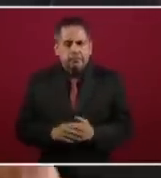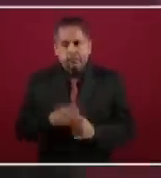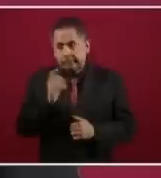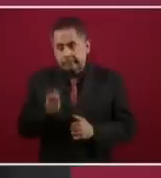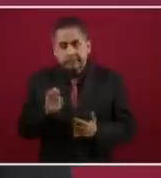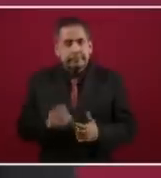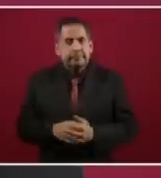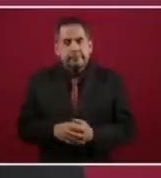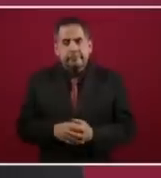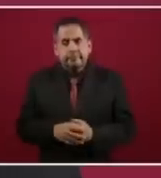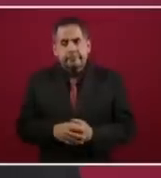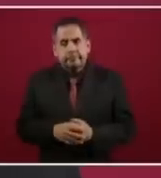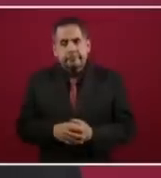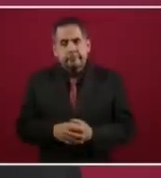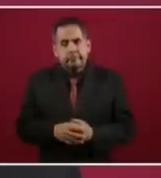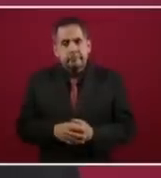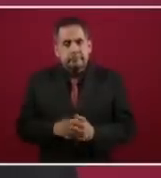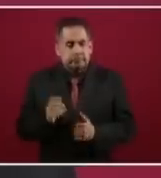Entonces, que